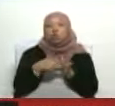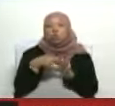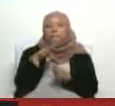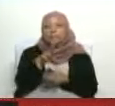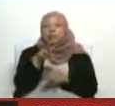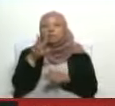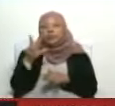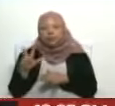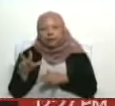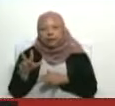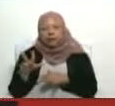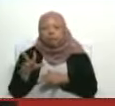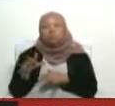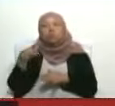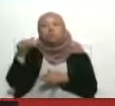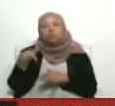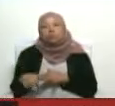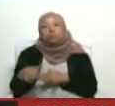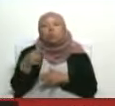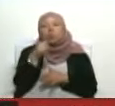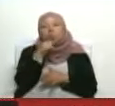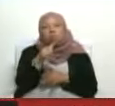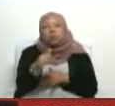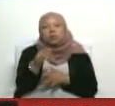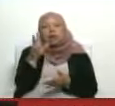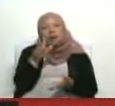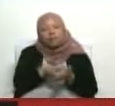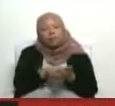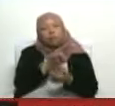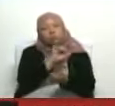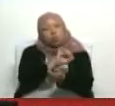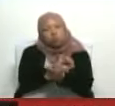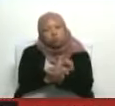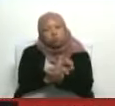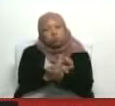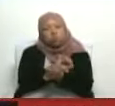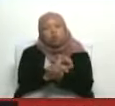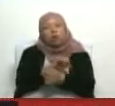2023. En este caso fue aprehendido el sujeto